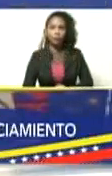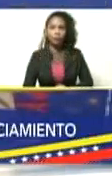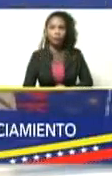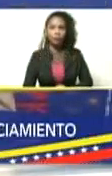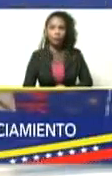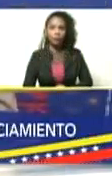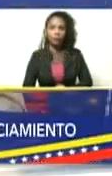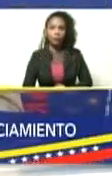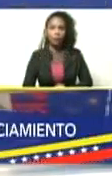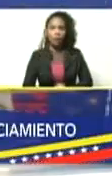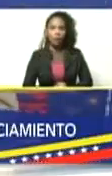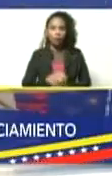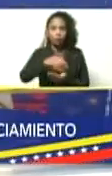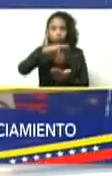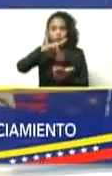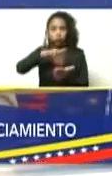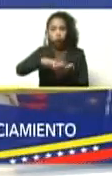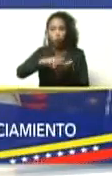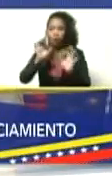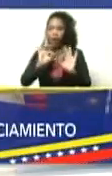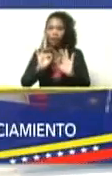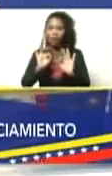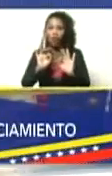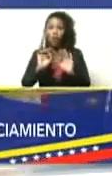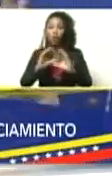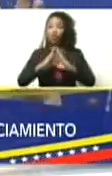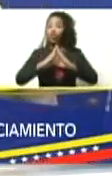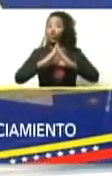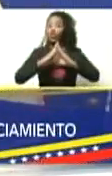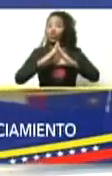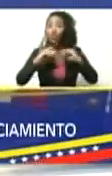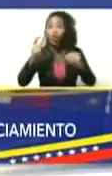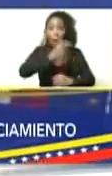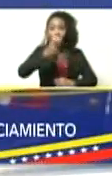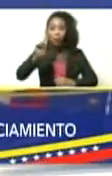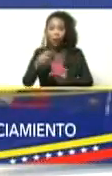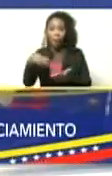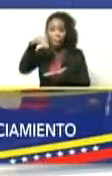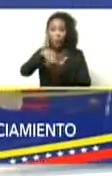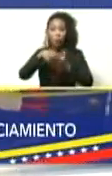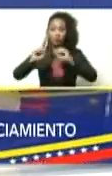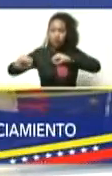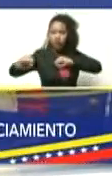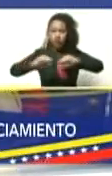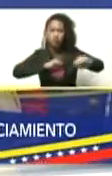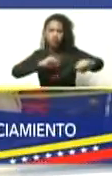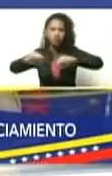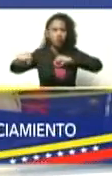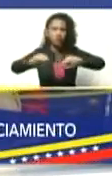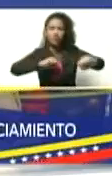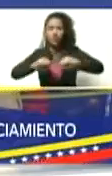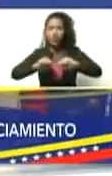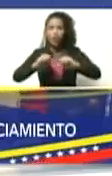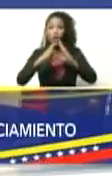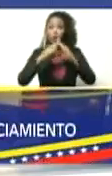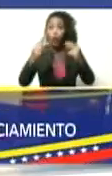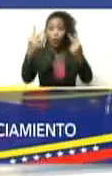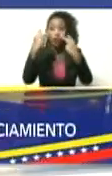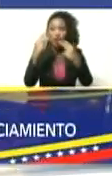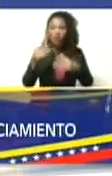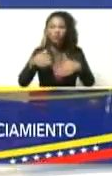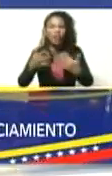se acostó, aquí todo el mundo se puso de pie y aquí todos vieron qué podía